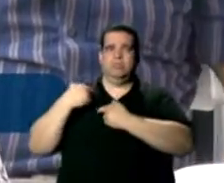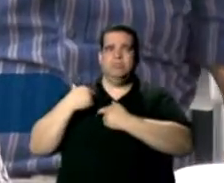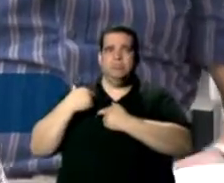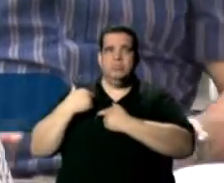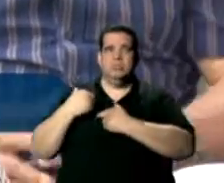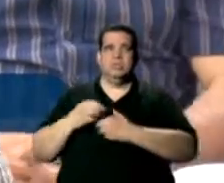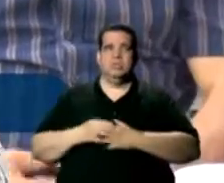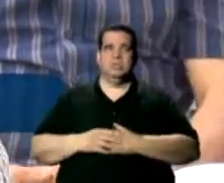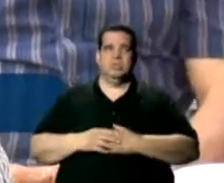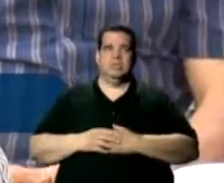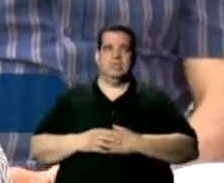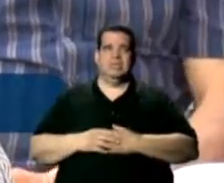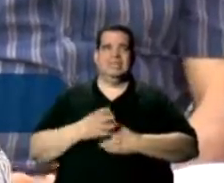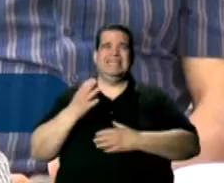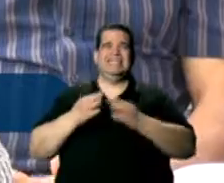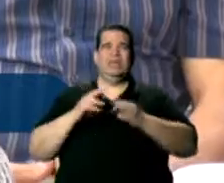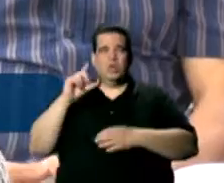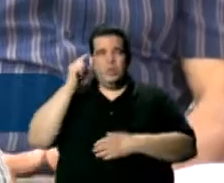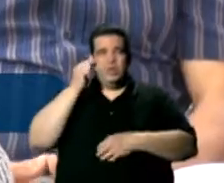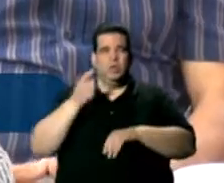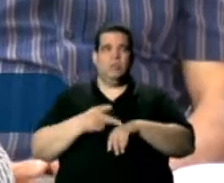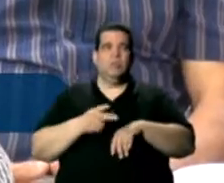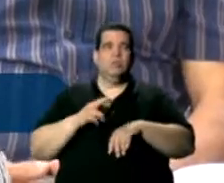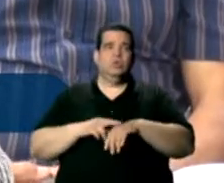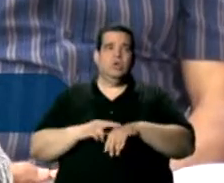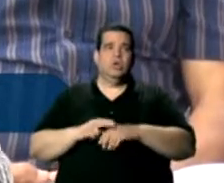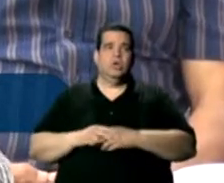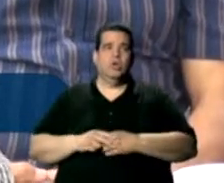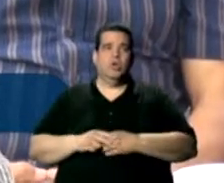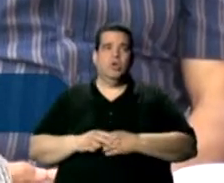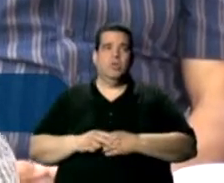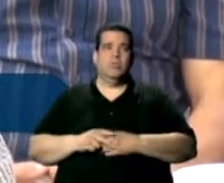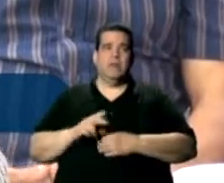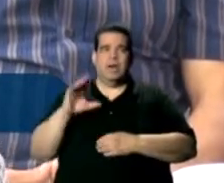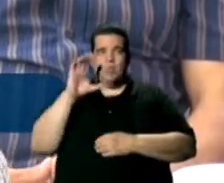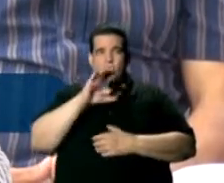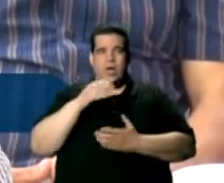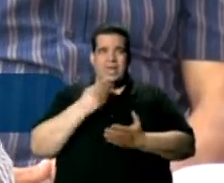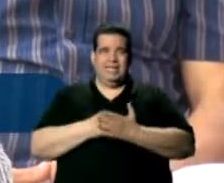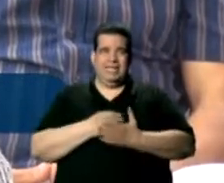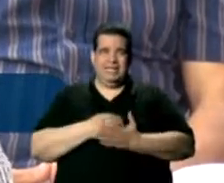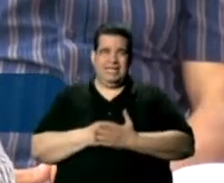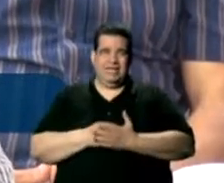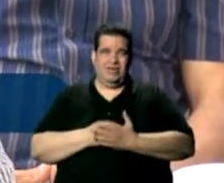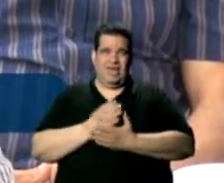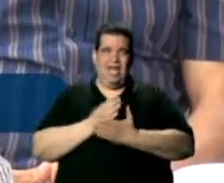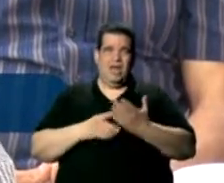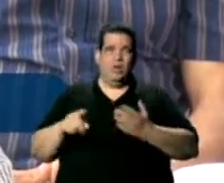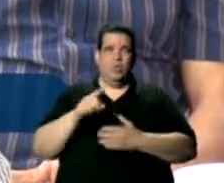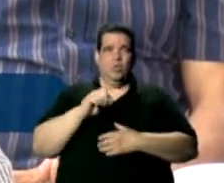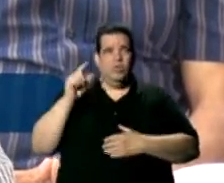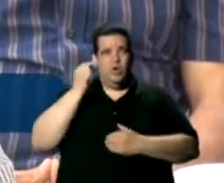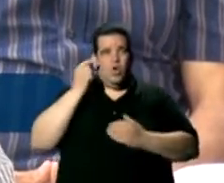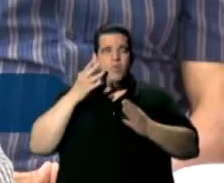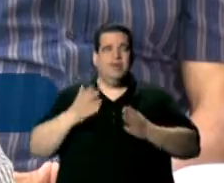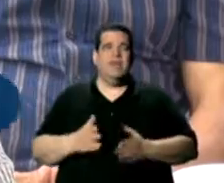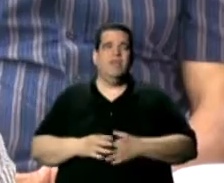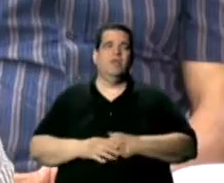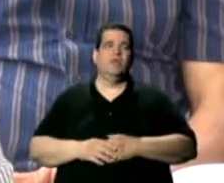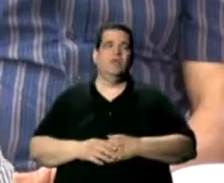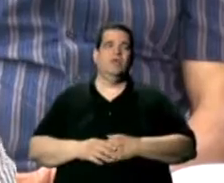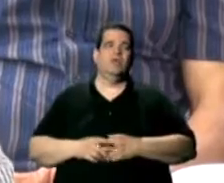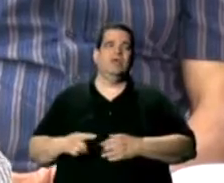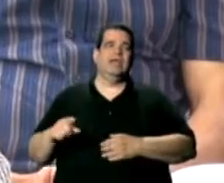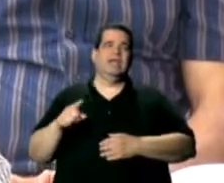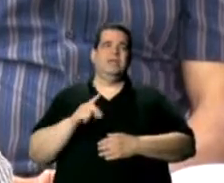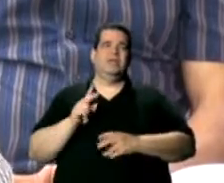planteamiento. Si el gobierno de Puerto Rico, para buscarse un billete, alguno de los gobernadores que está en